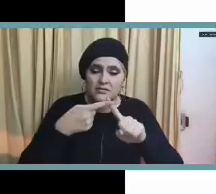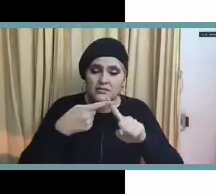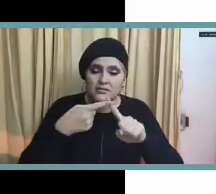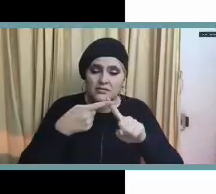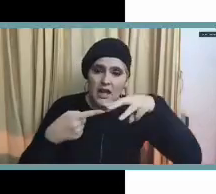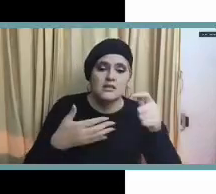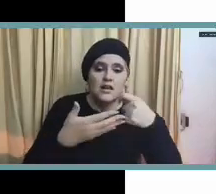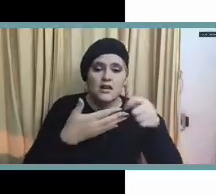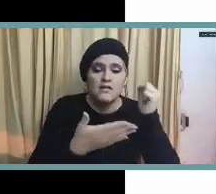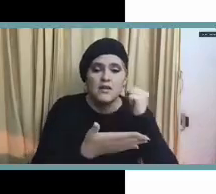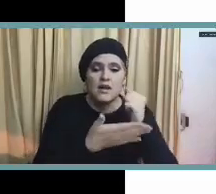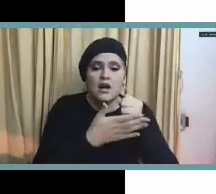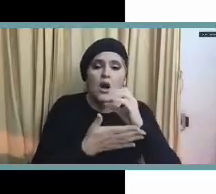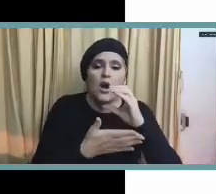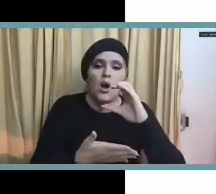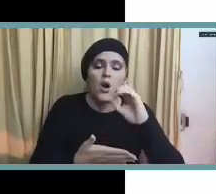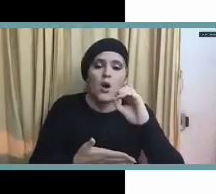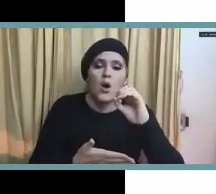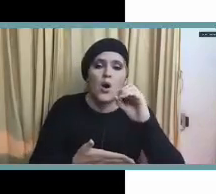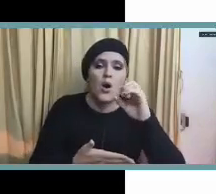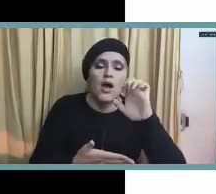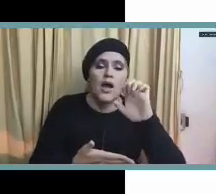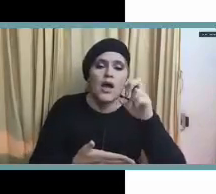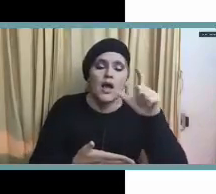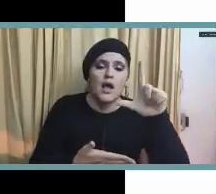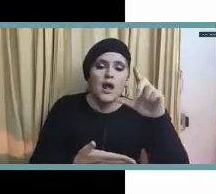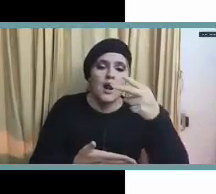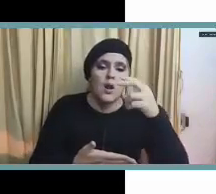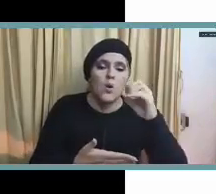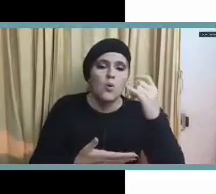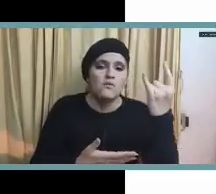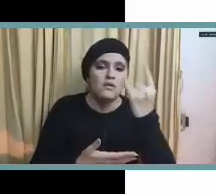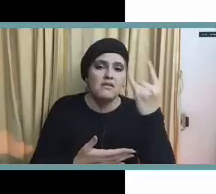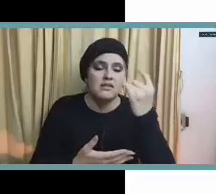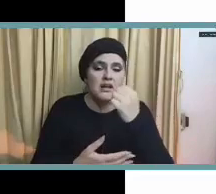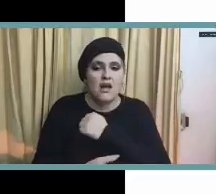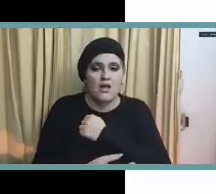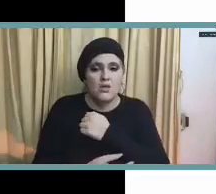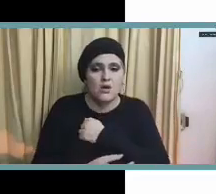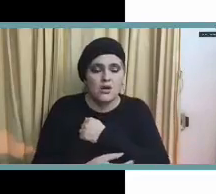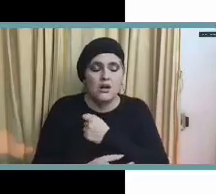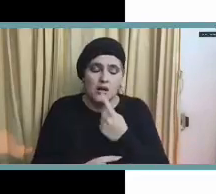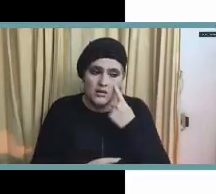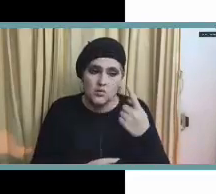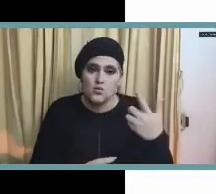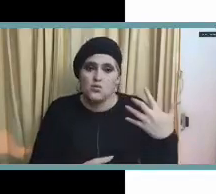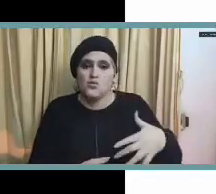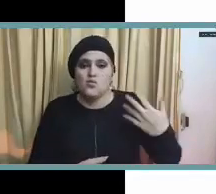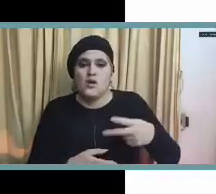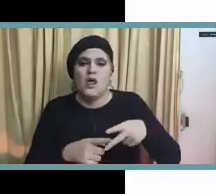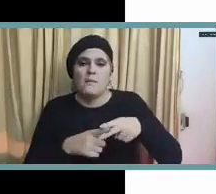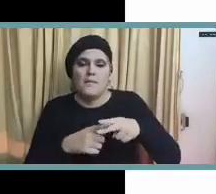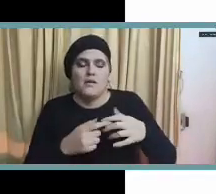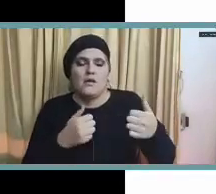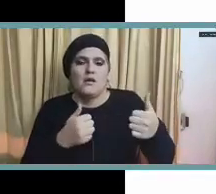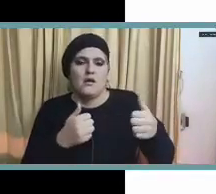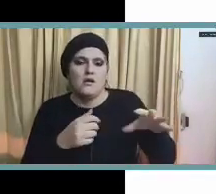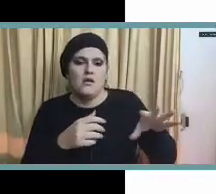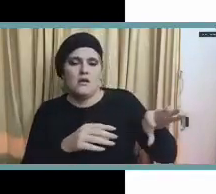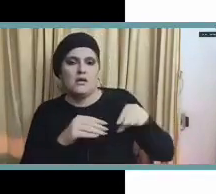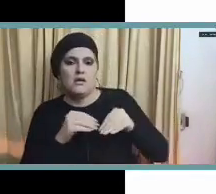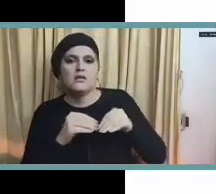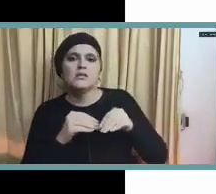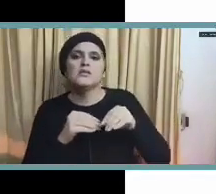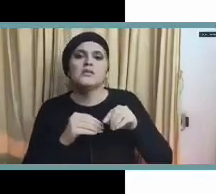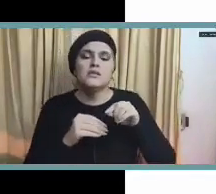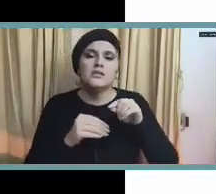de la Universidad Católica y ha sido una tremenda herramienta para nosotros desde el punto de vista de la salud pública para poder hacer screening